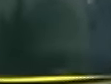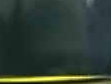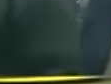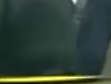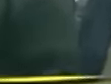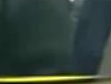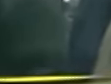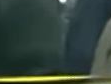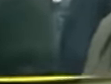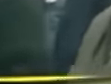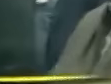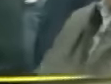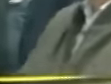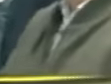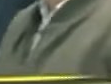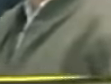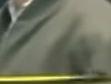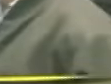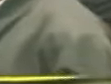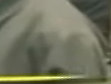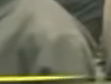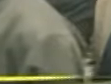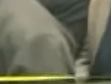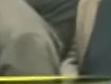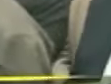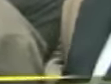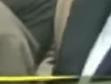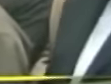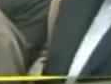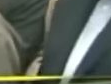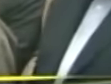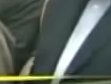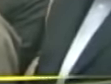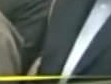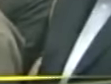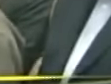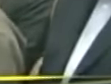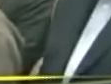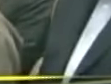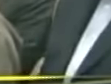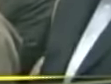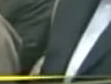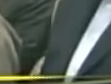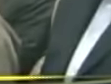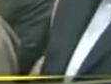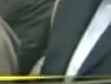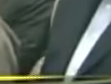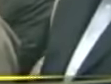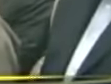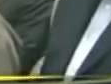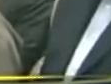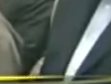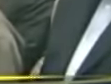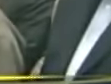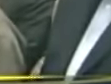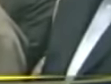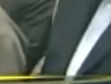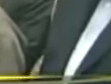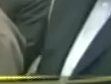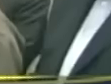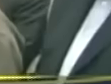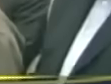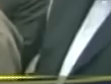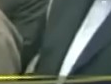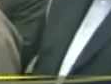jefe de la fracción de la UPB, Didalco Bolívar, presidente del Partido Podemos, también es el saludo a cada uno de los que están